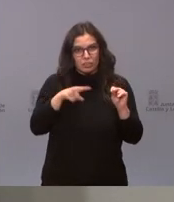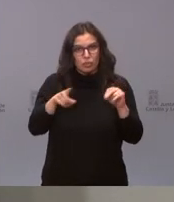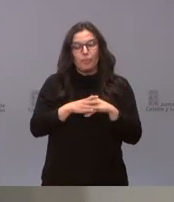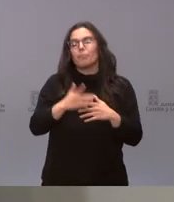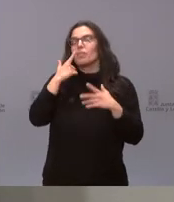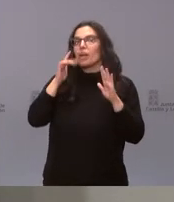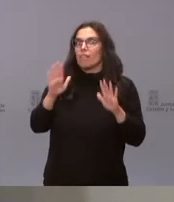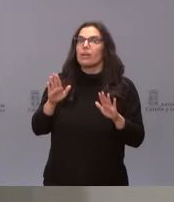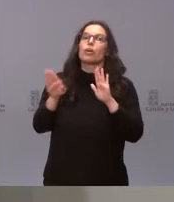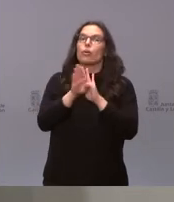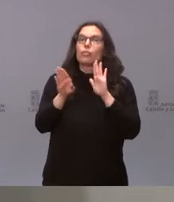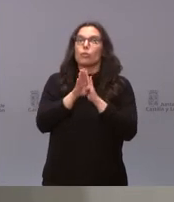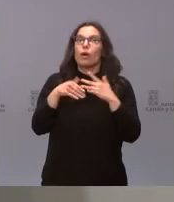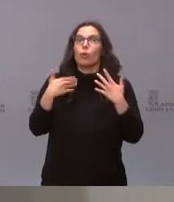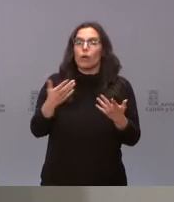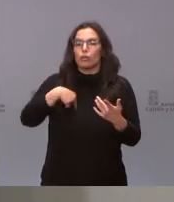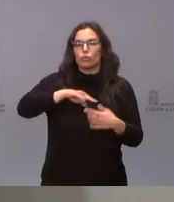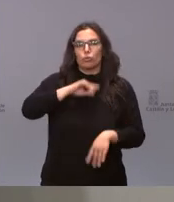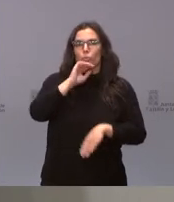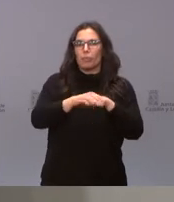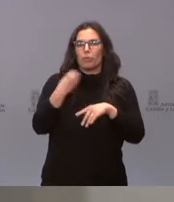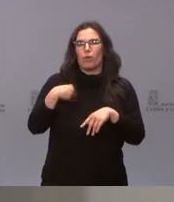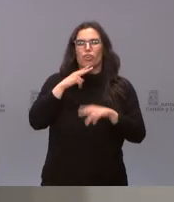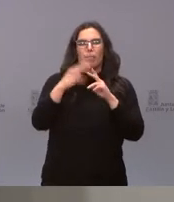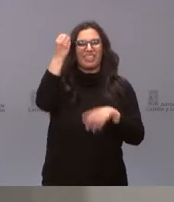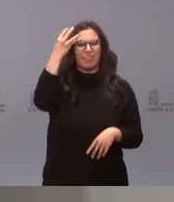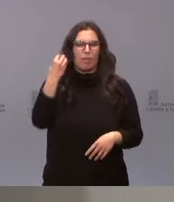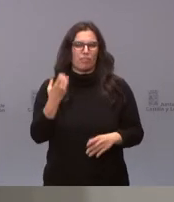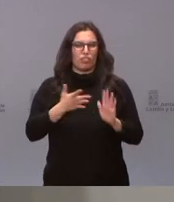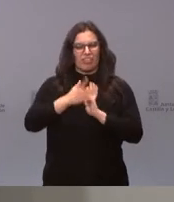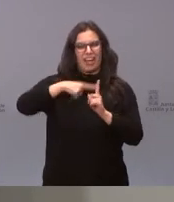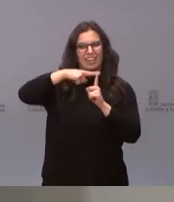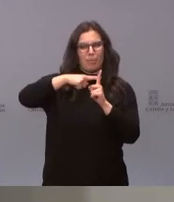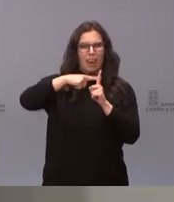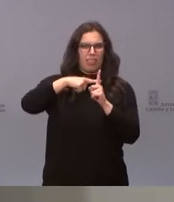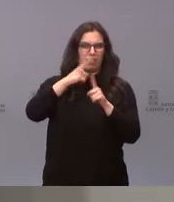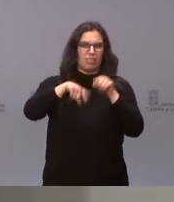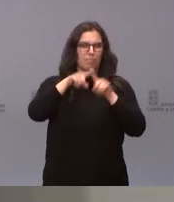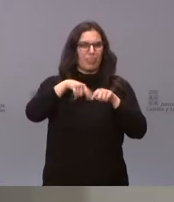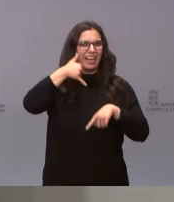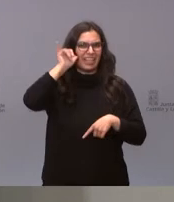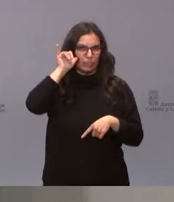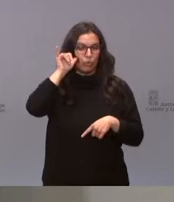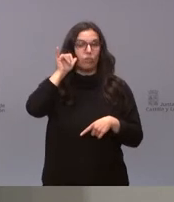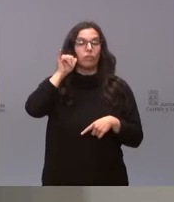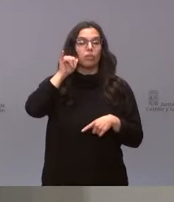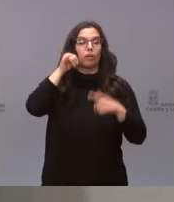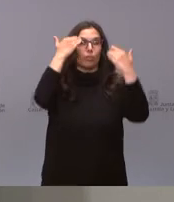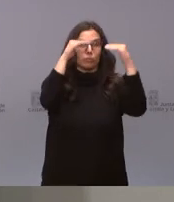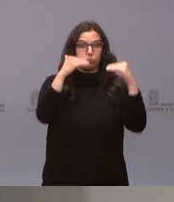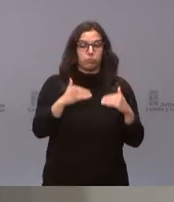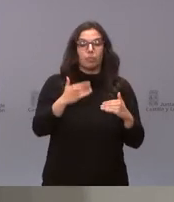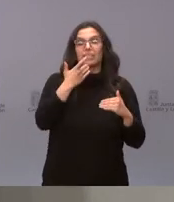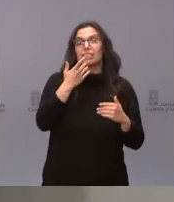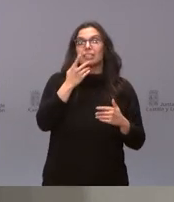así es nuestra aplicación del semáforo y en el semáforo esto se contempla entonces si además de eso hay más cosas